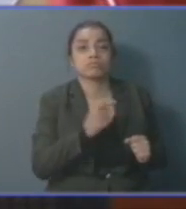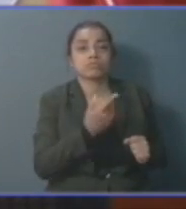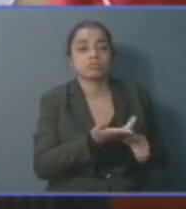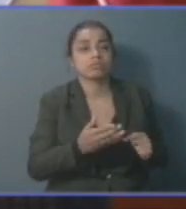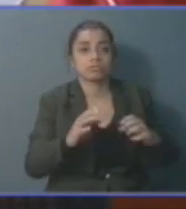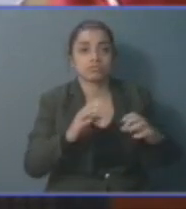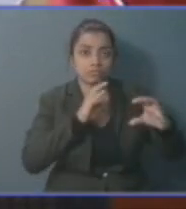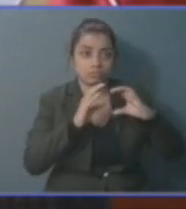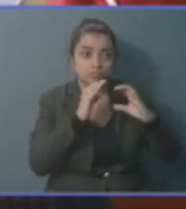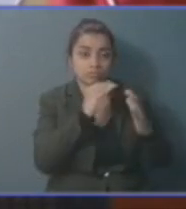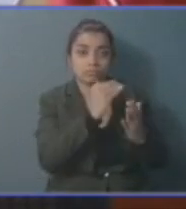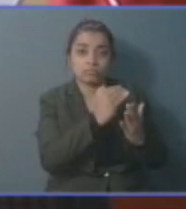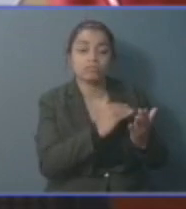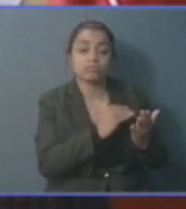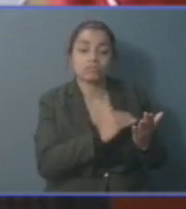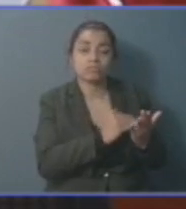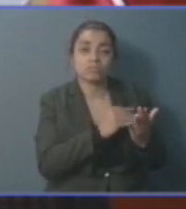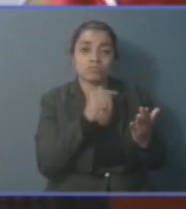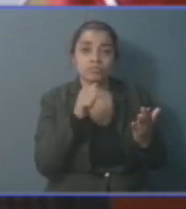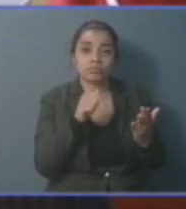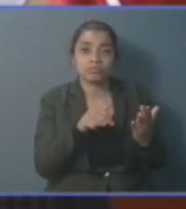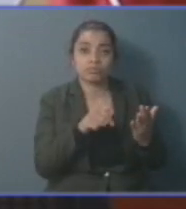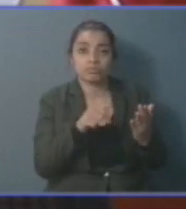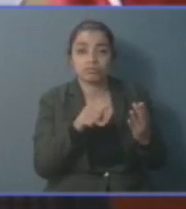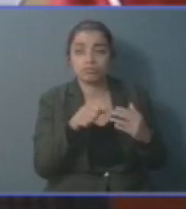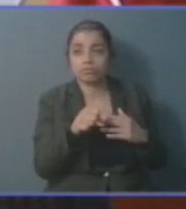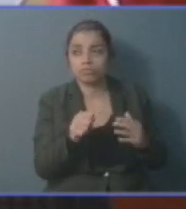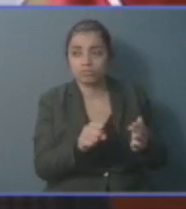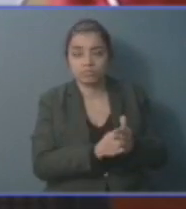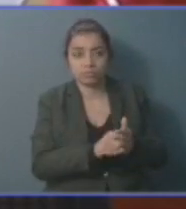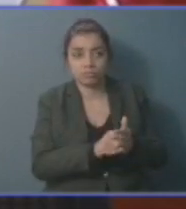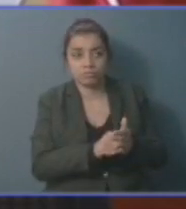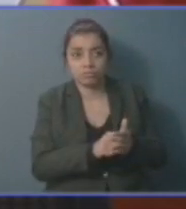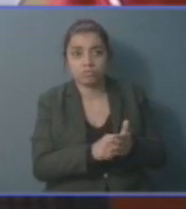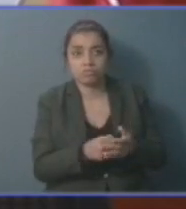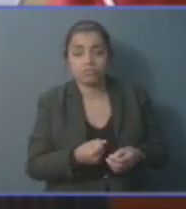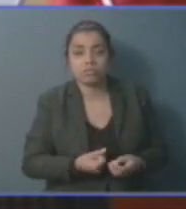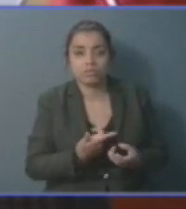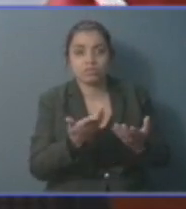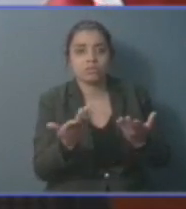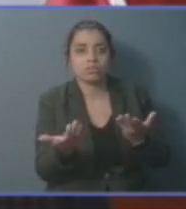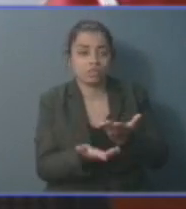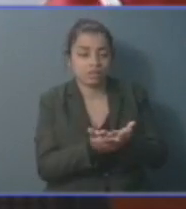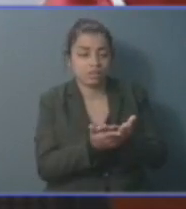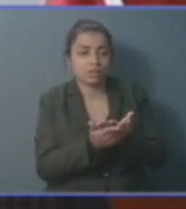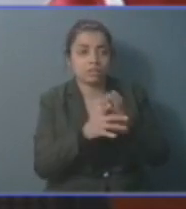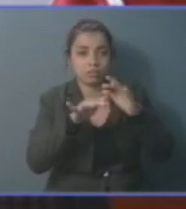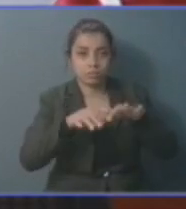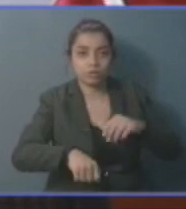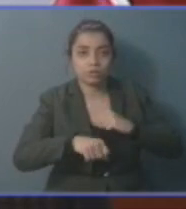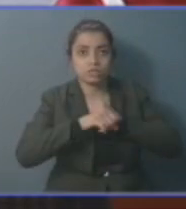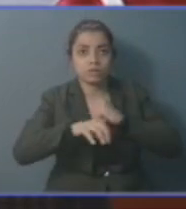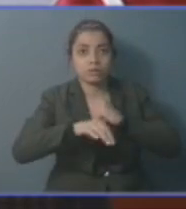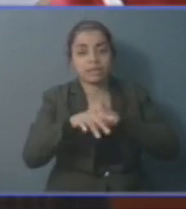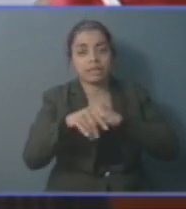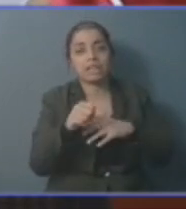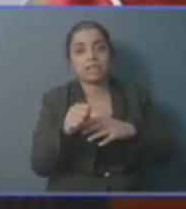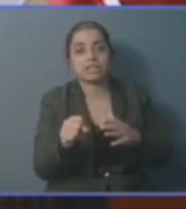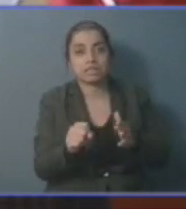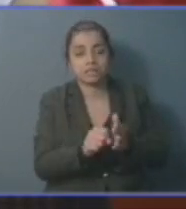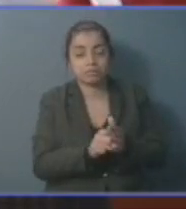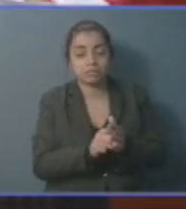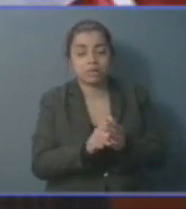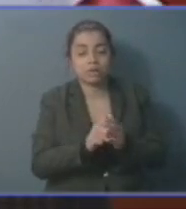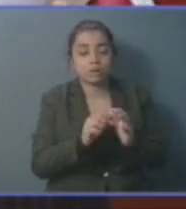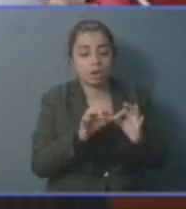en los medios de comunicación de esta Asamblea Legislativa, se adjunta pronunciamiento. Dios, Unión, Libertad,